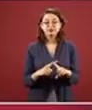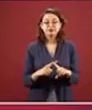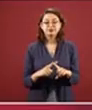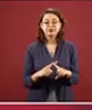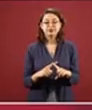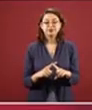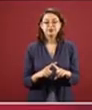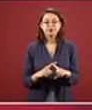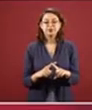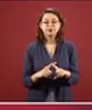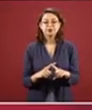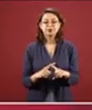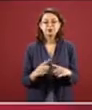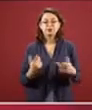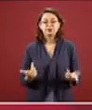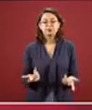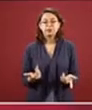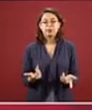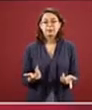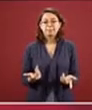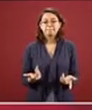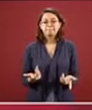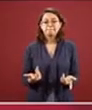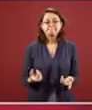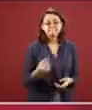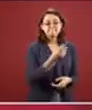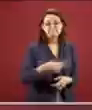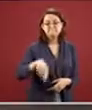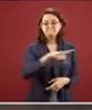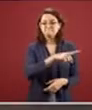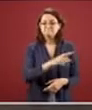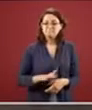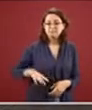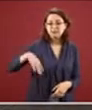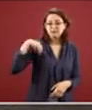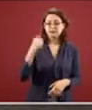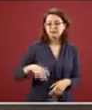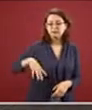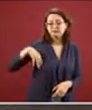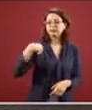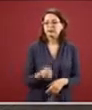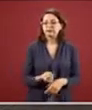los que cometen abusos y otras